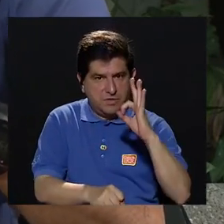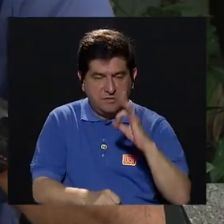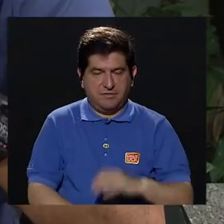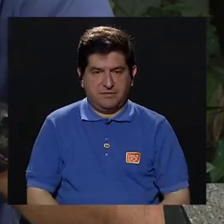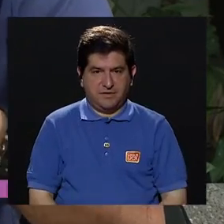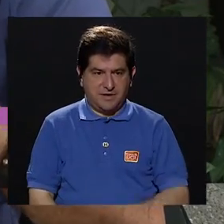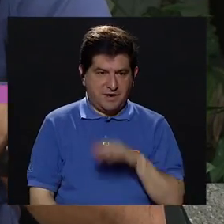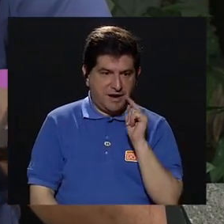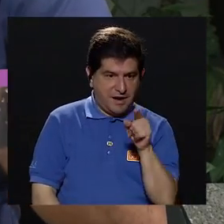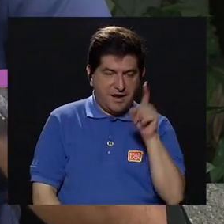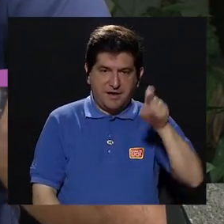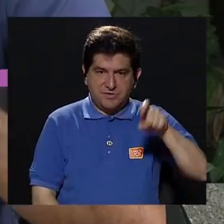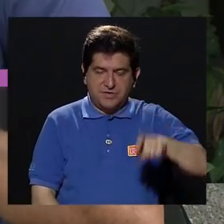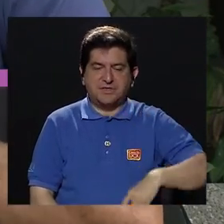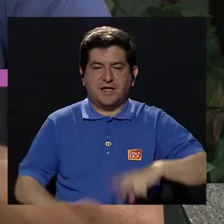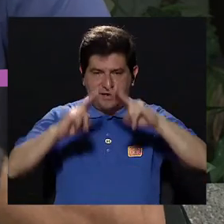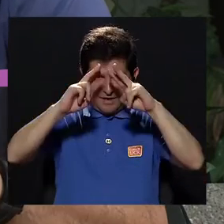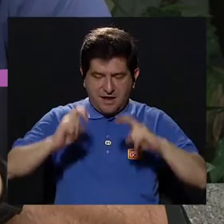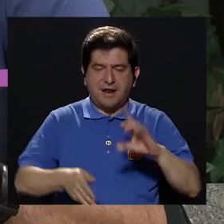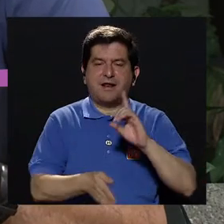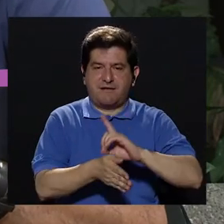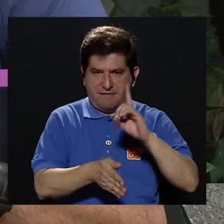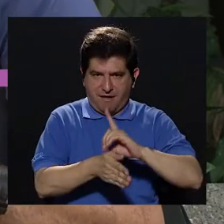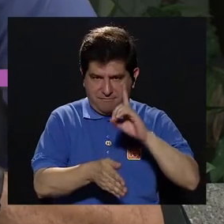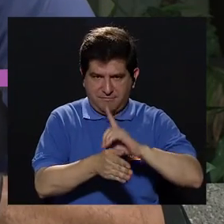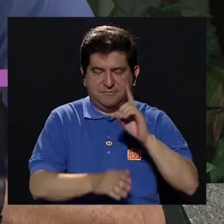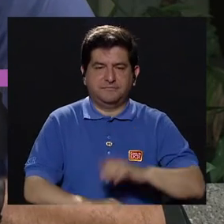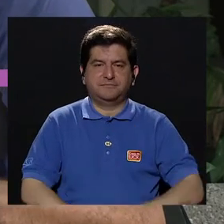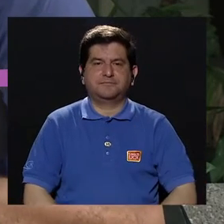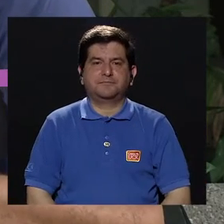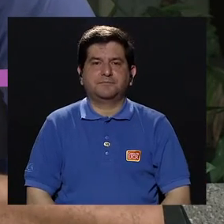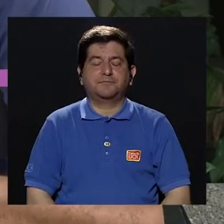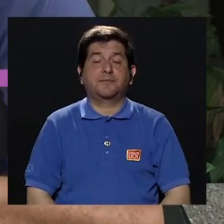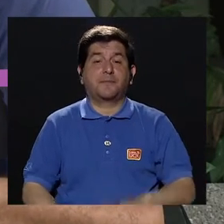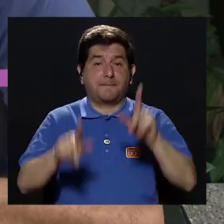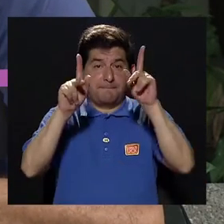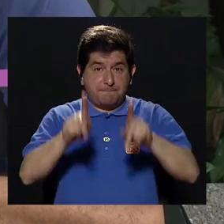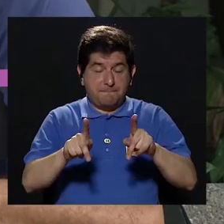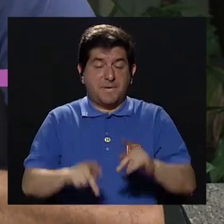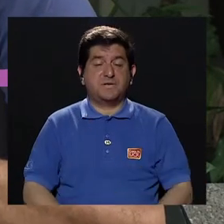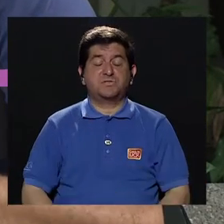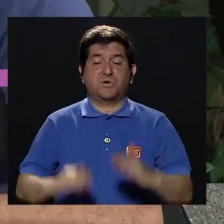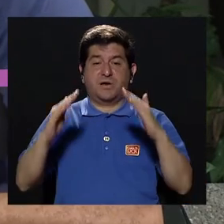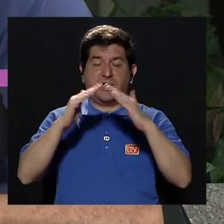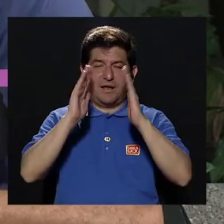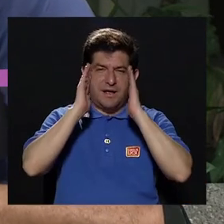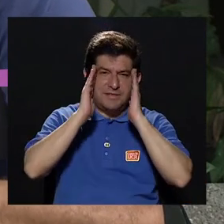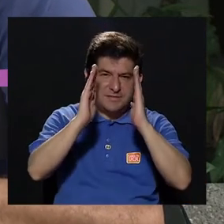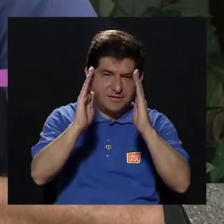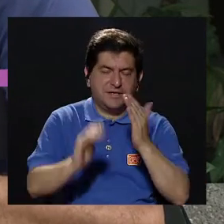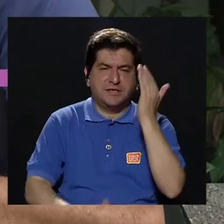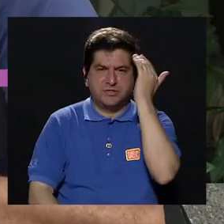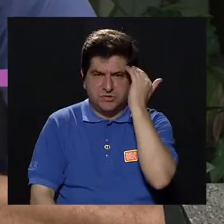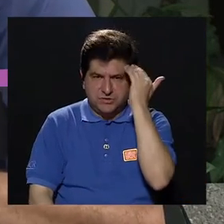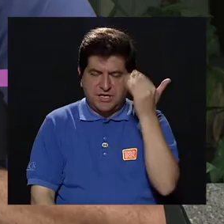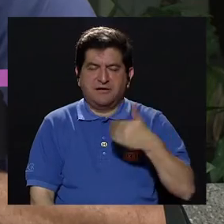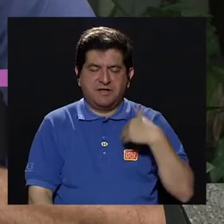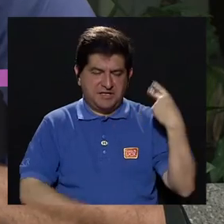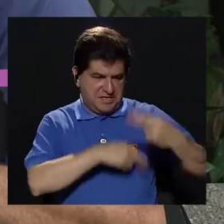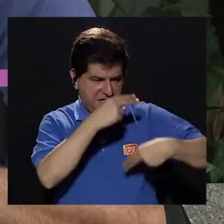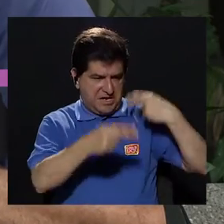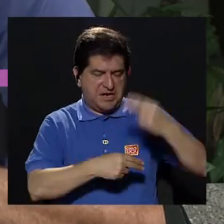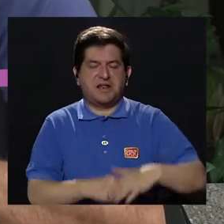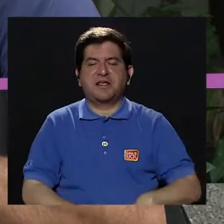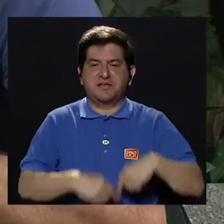trabajo, eso lo tiene que revisar el médico. Entonces, una persona que esté en casa escuchando, que sabe que